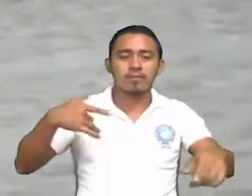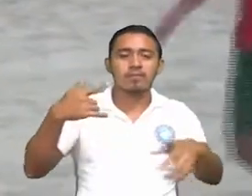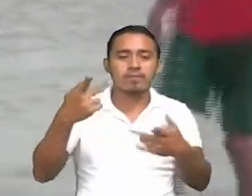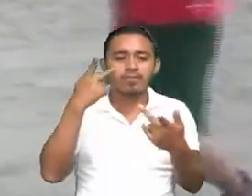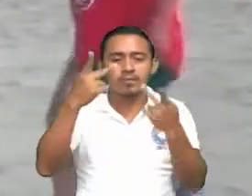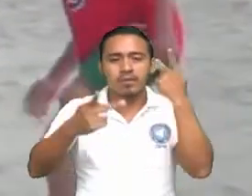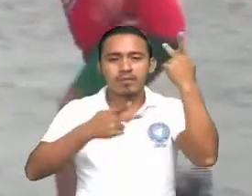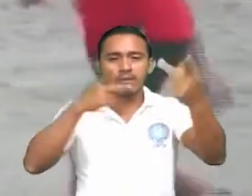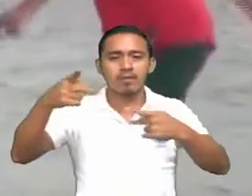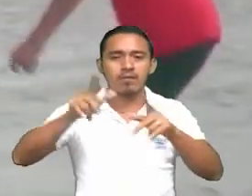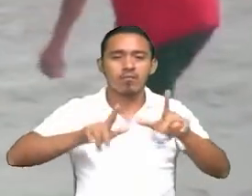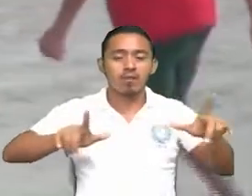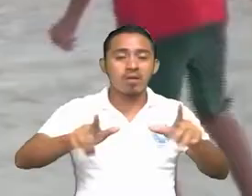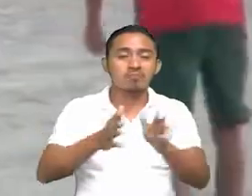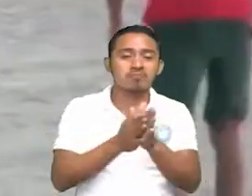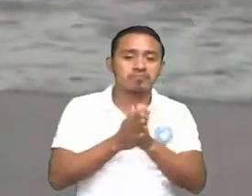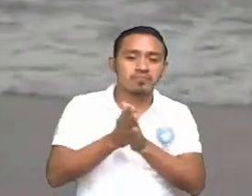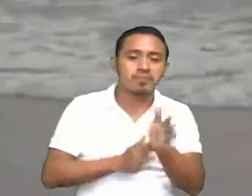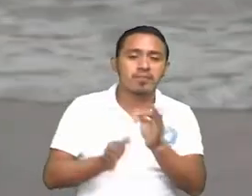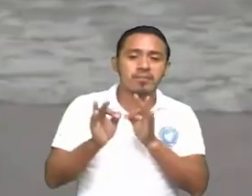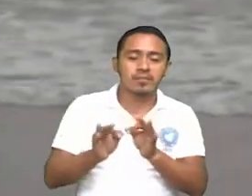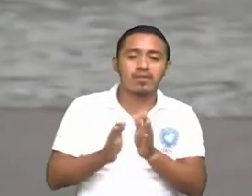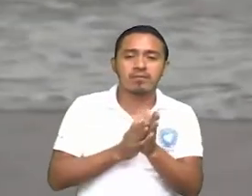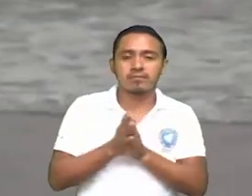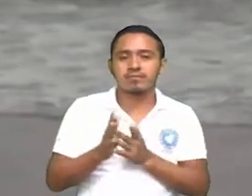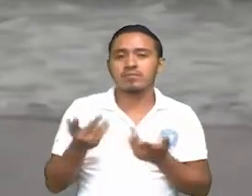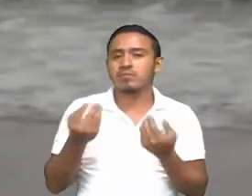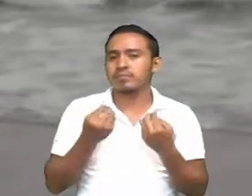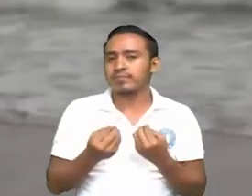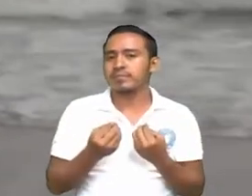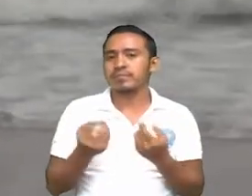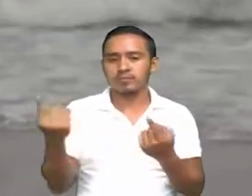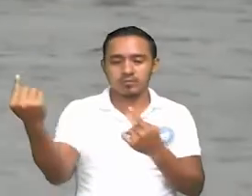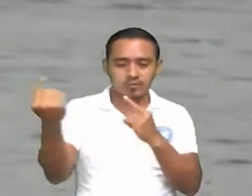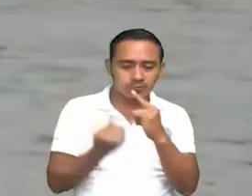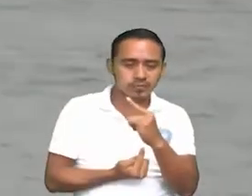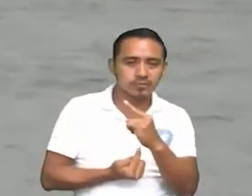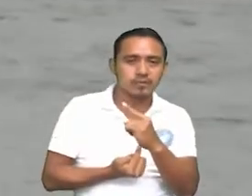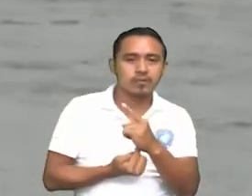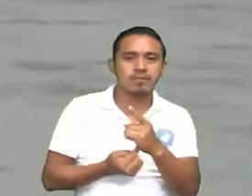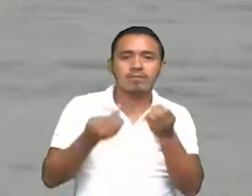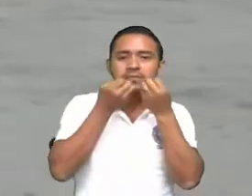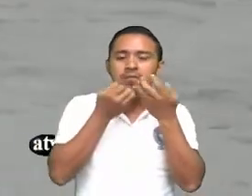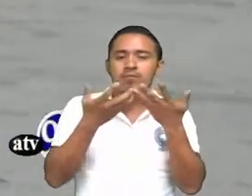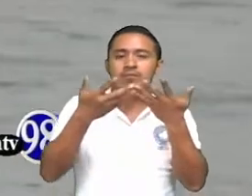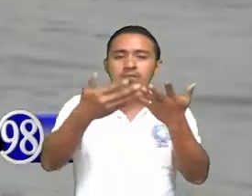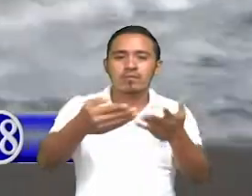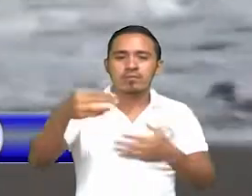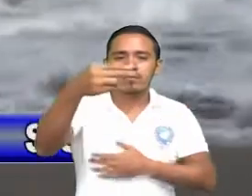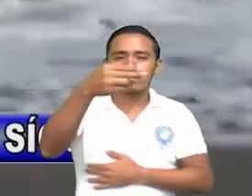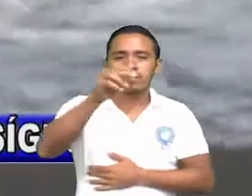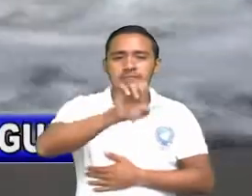este destino turístico tienen un buen lugar para disfrutar y muchas razones para regresar. Desde el municipio de San Rafael del Sur les informó Helen